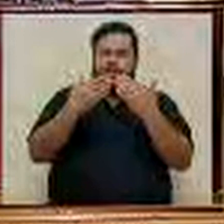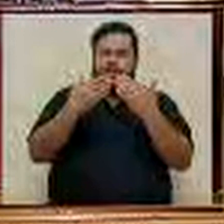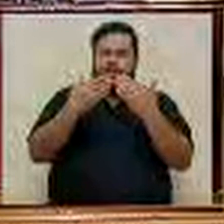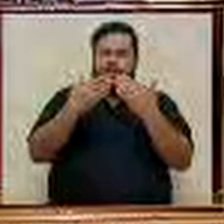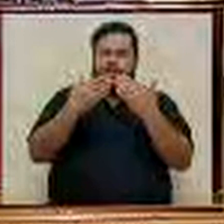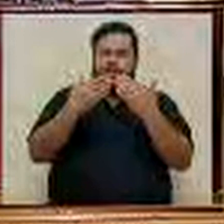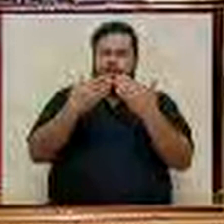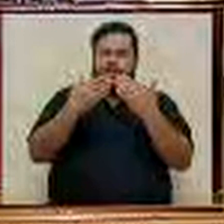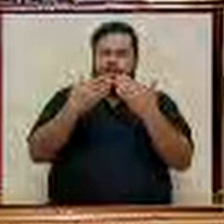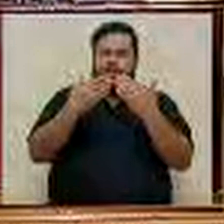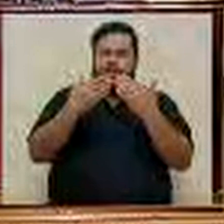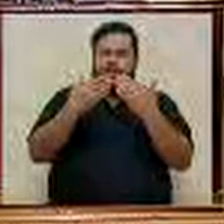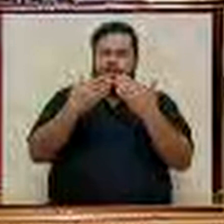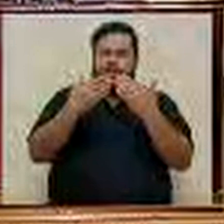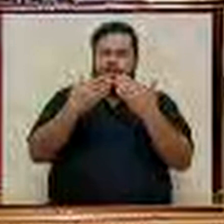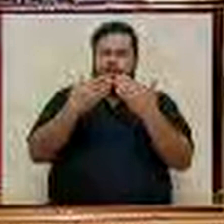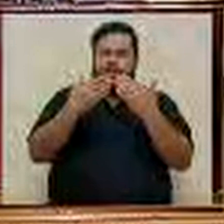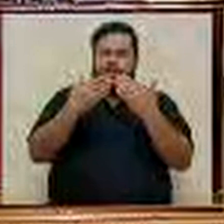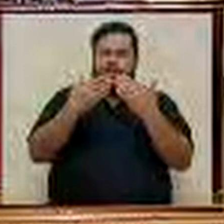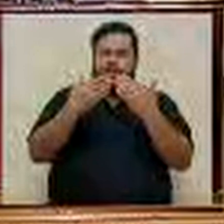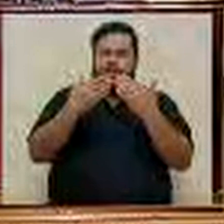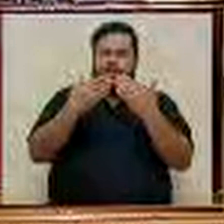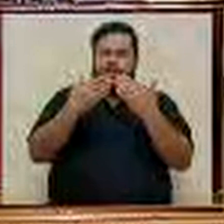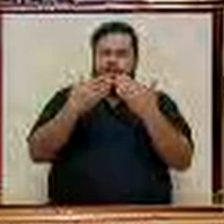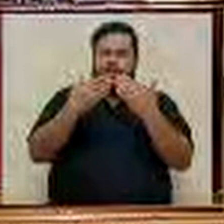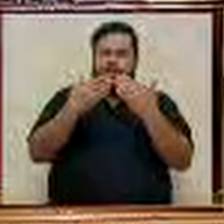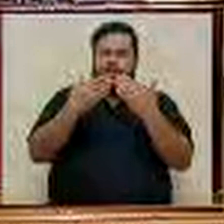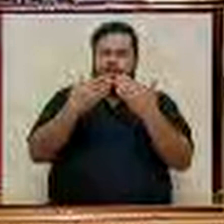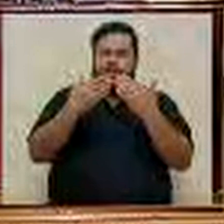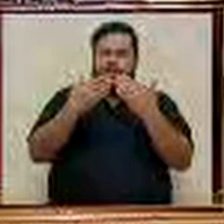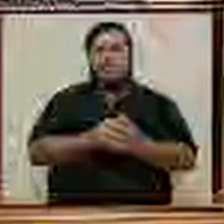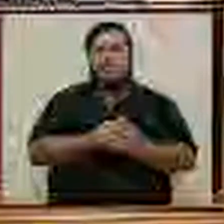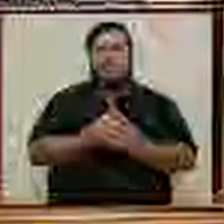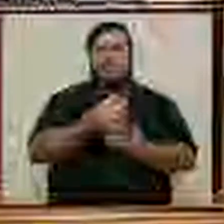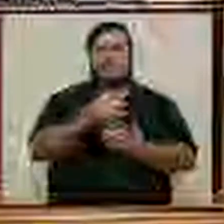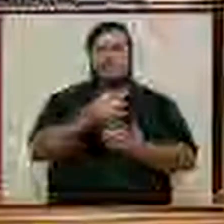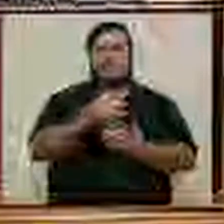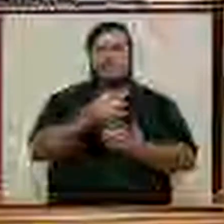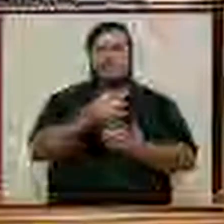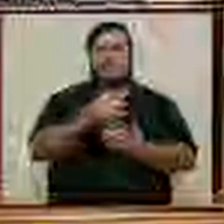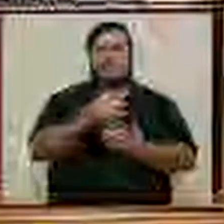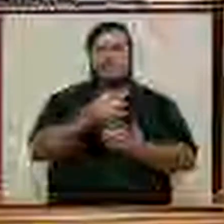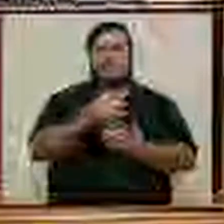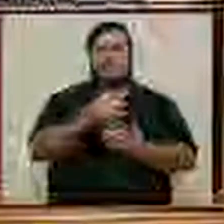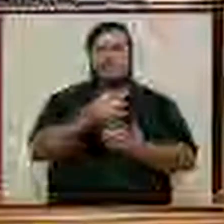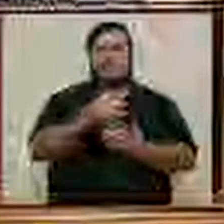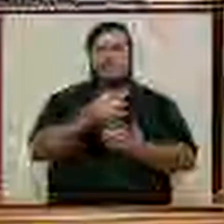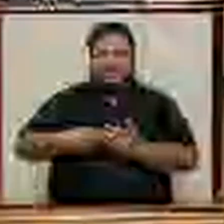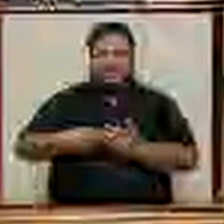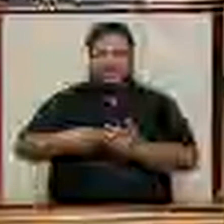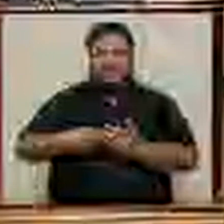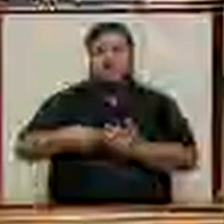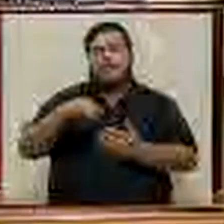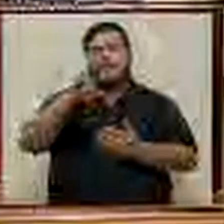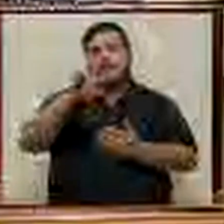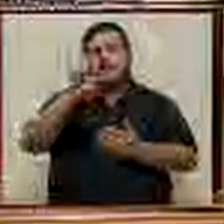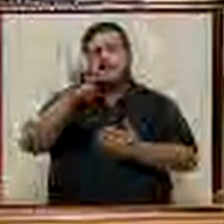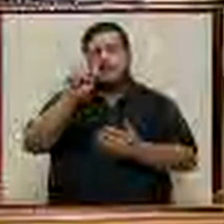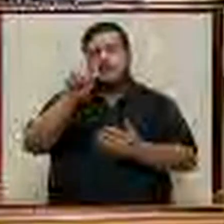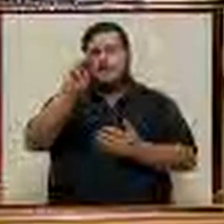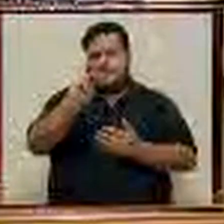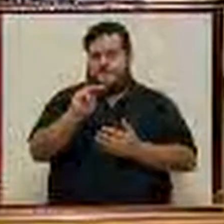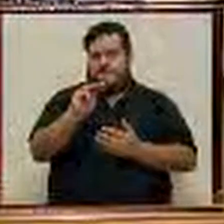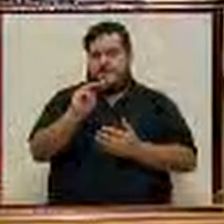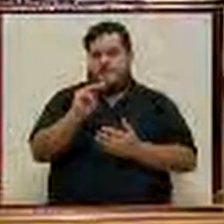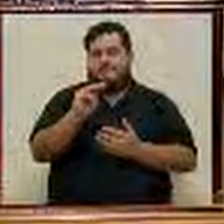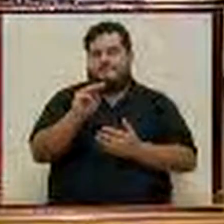presidente de la Comisión Nacional de Prevención de Riesgos y Atención de Emergencias, el señor Alexander Solís, y la presidenta ejecutiva del Instituto de Fomento